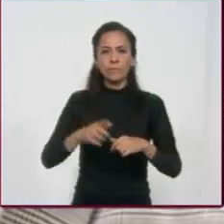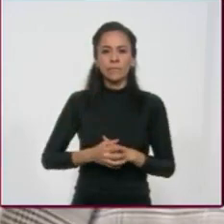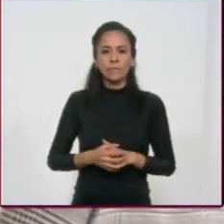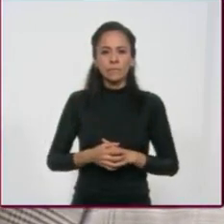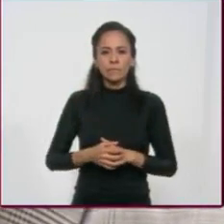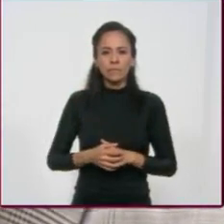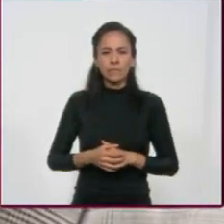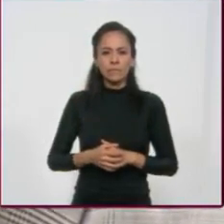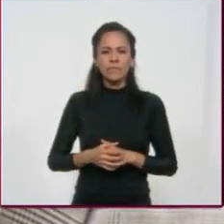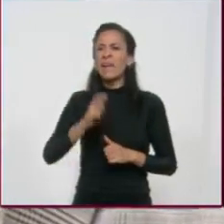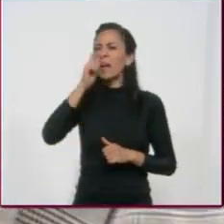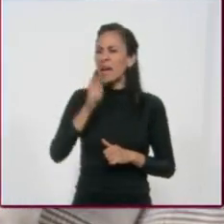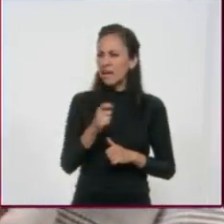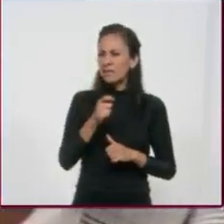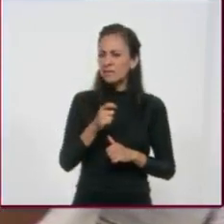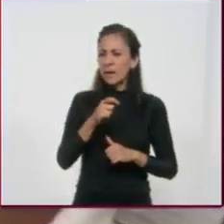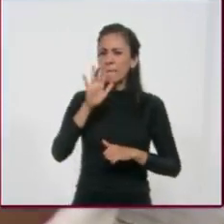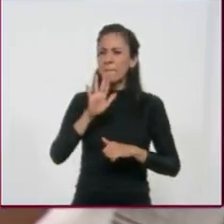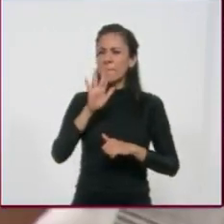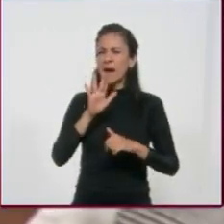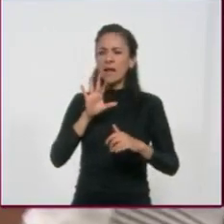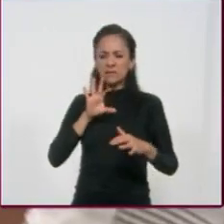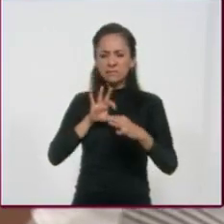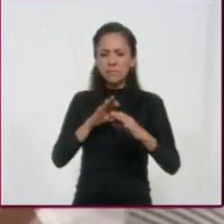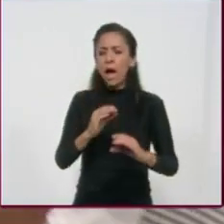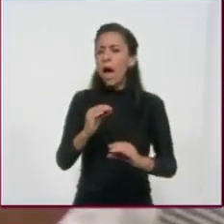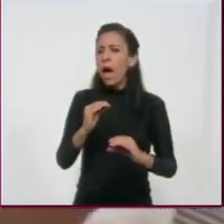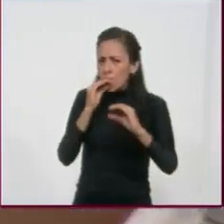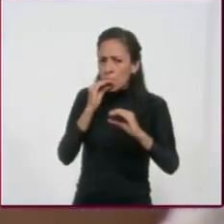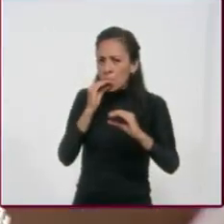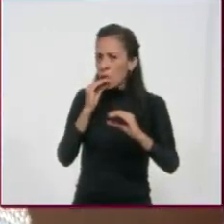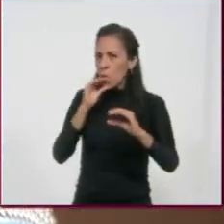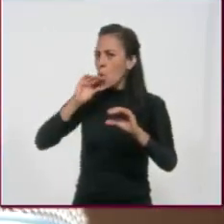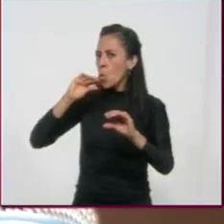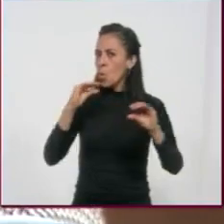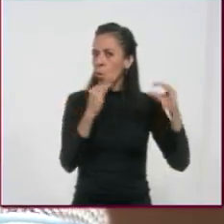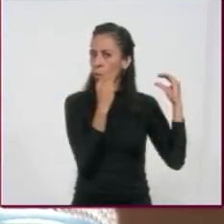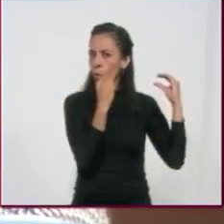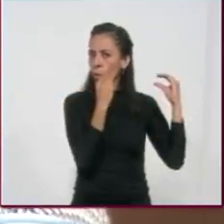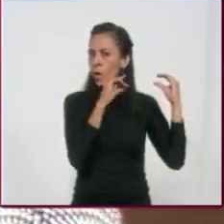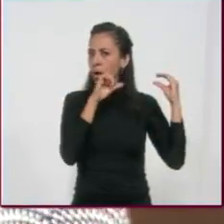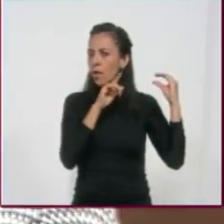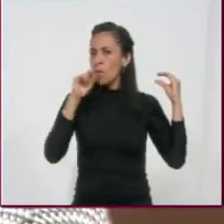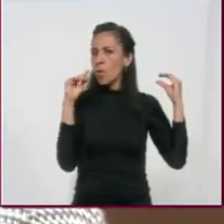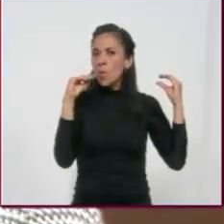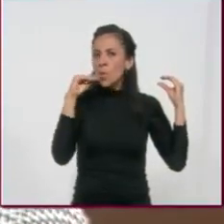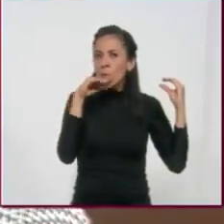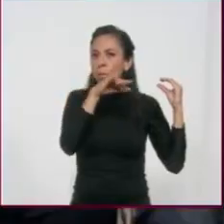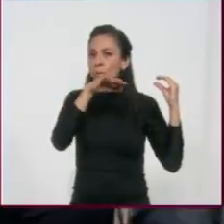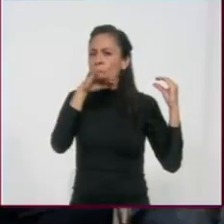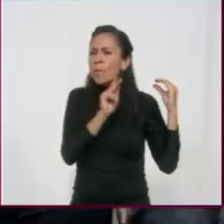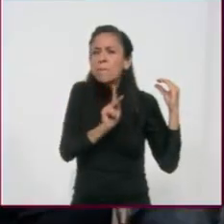No hay un contacto así, ¿no? Solo se pone aquí y se sopla. Entonces es casi como